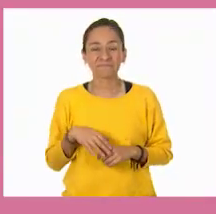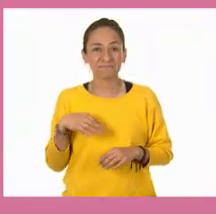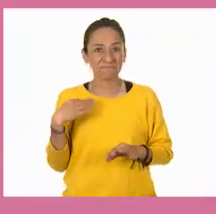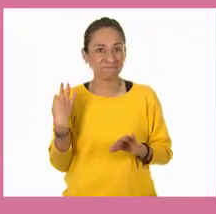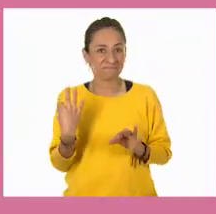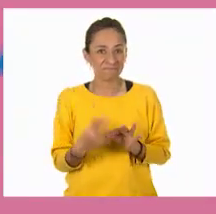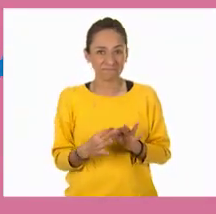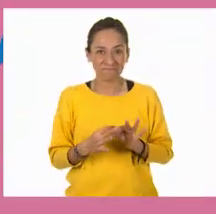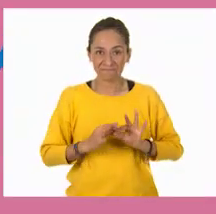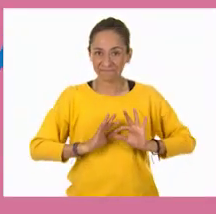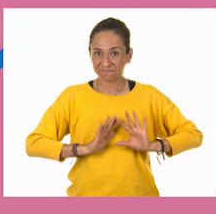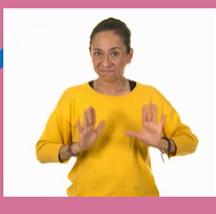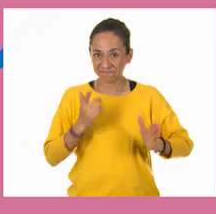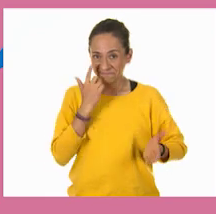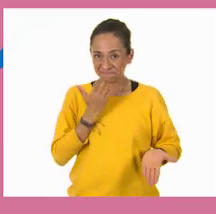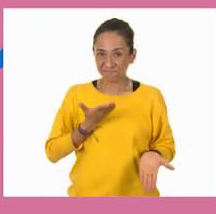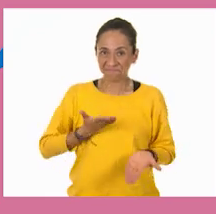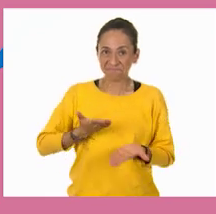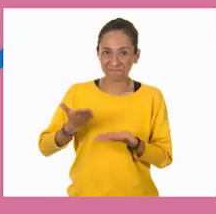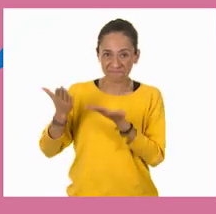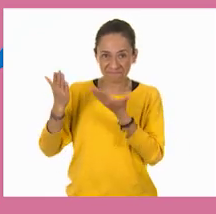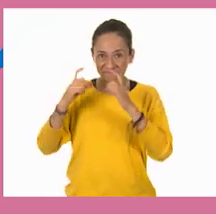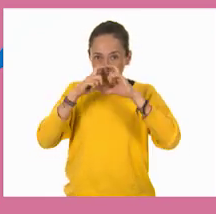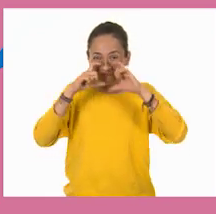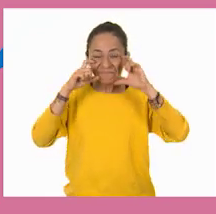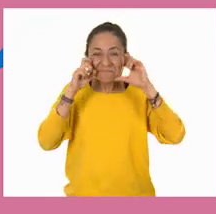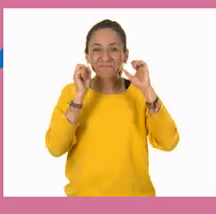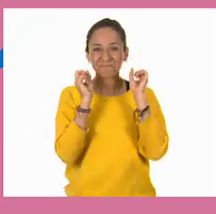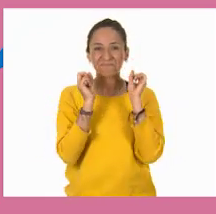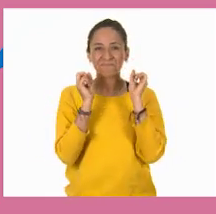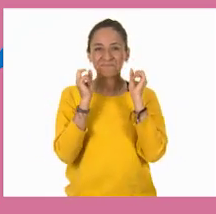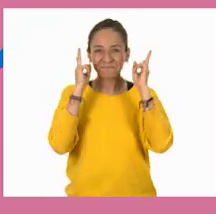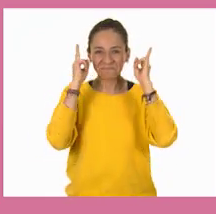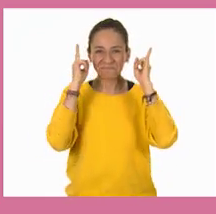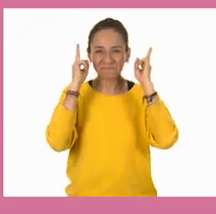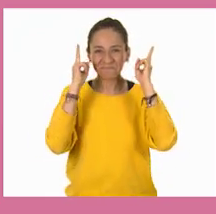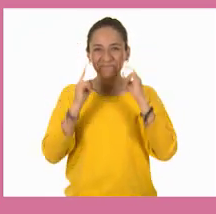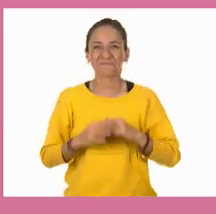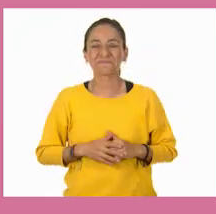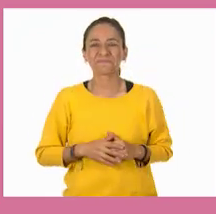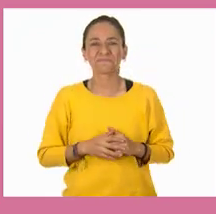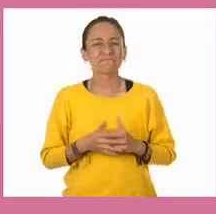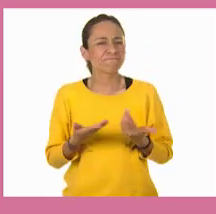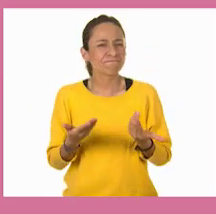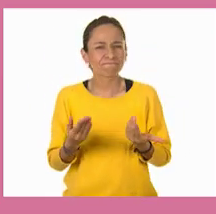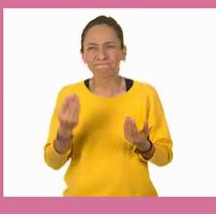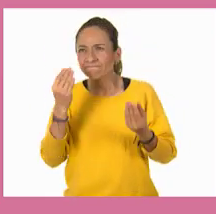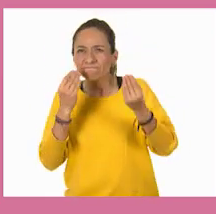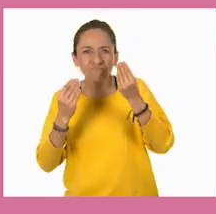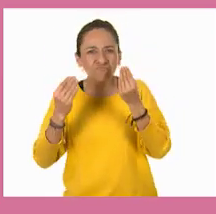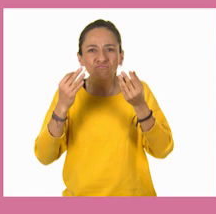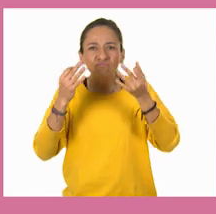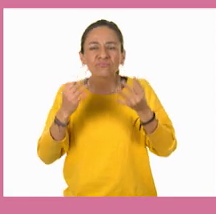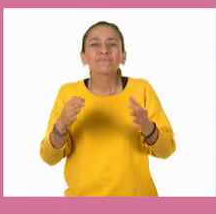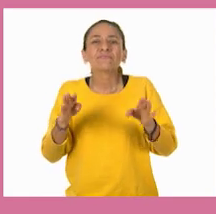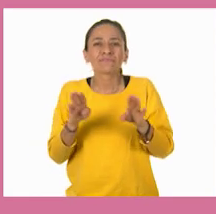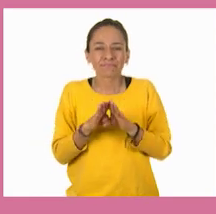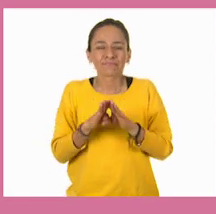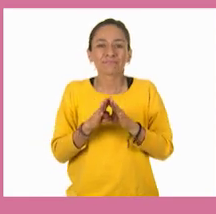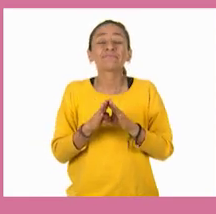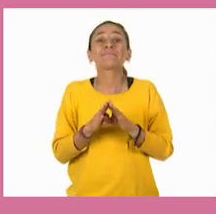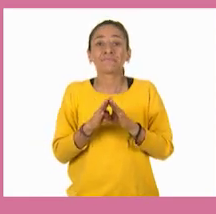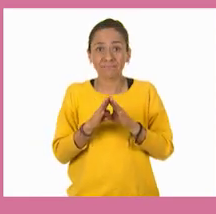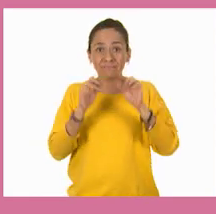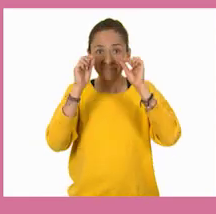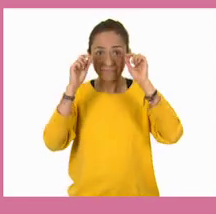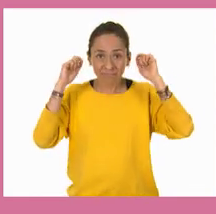¡Listo! Ya tienes un cubrebocas con dos pares de cuerdas. Para colocártelo, deberás amarrar las cuerdas